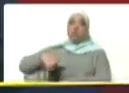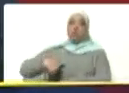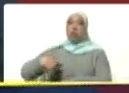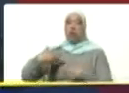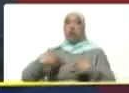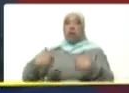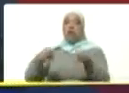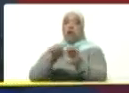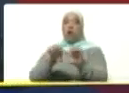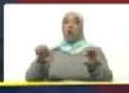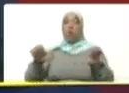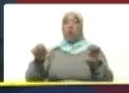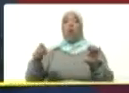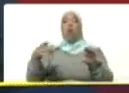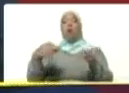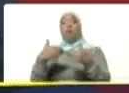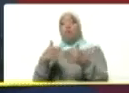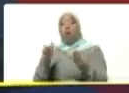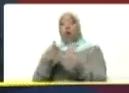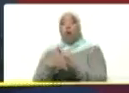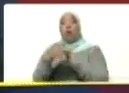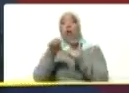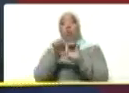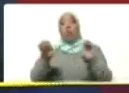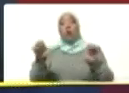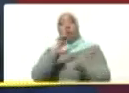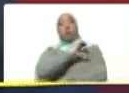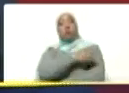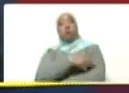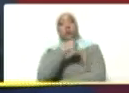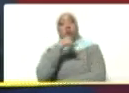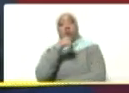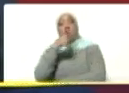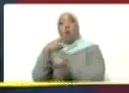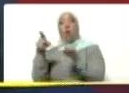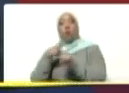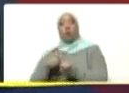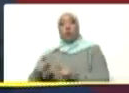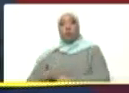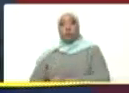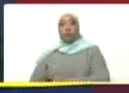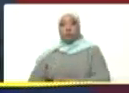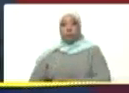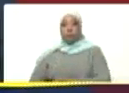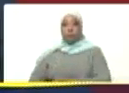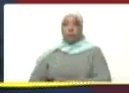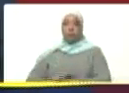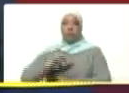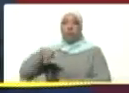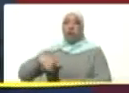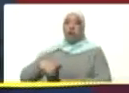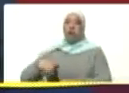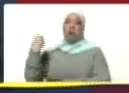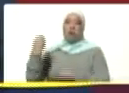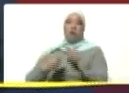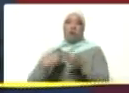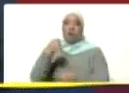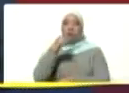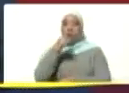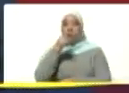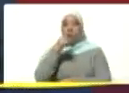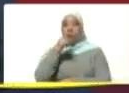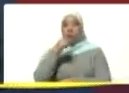salud pública, de la educación, de la energía, entre otros. No podemos olvidar que en este